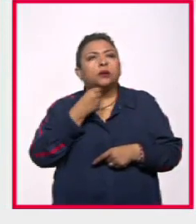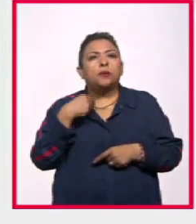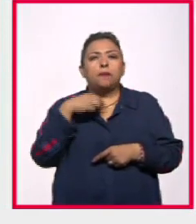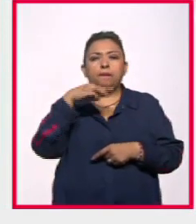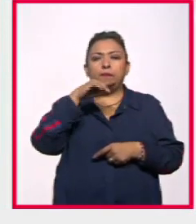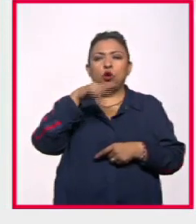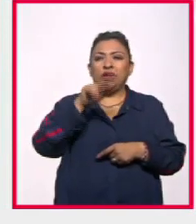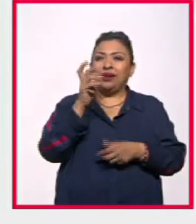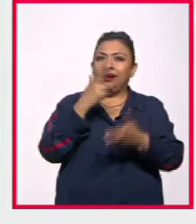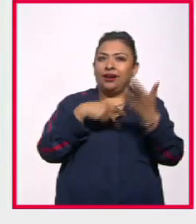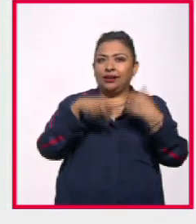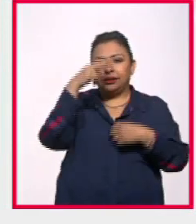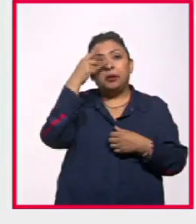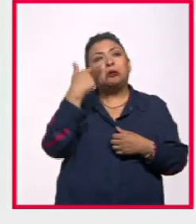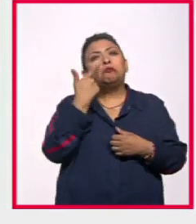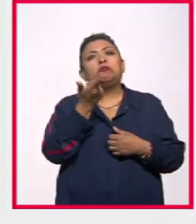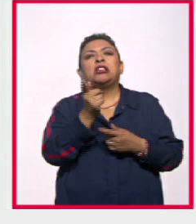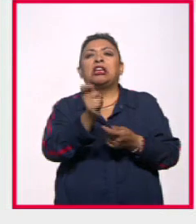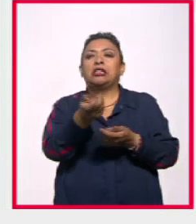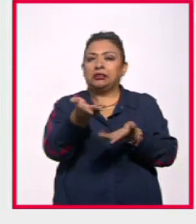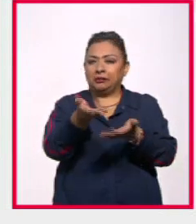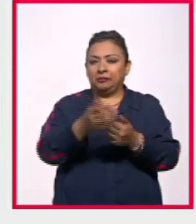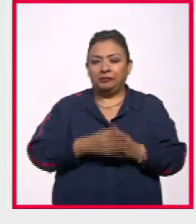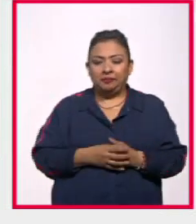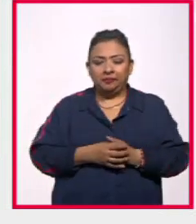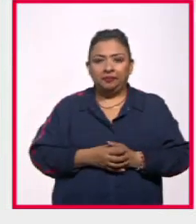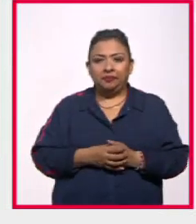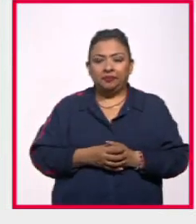a México. Vamos a ver qué trae.